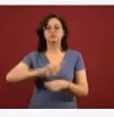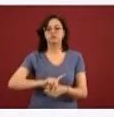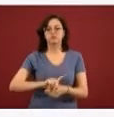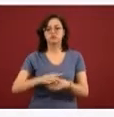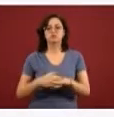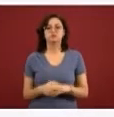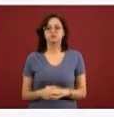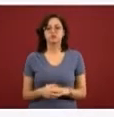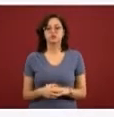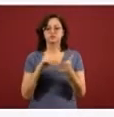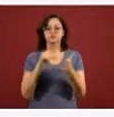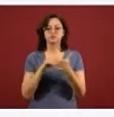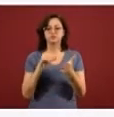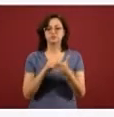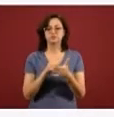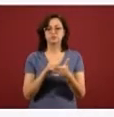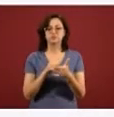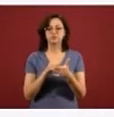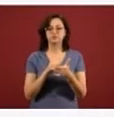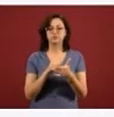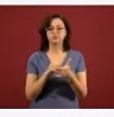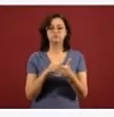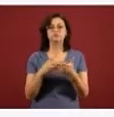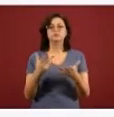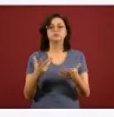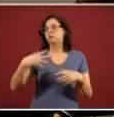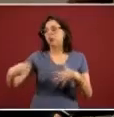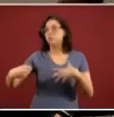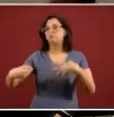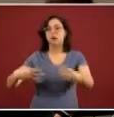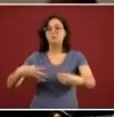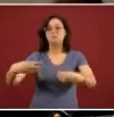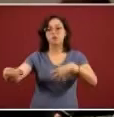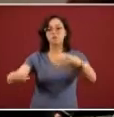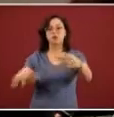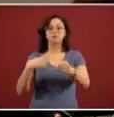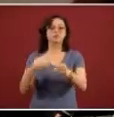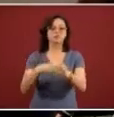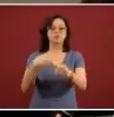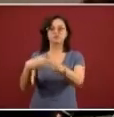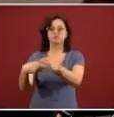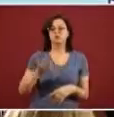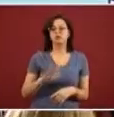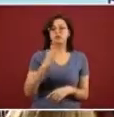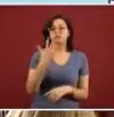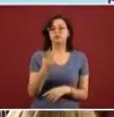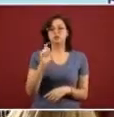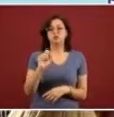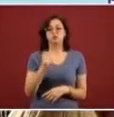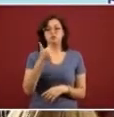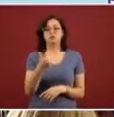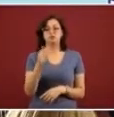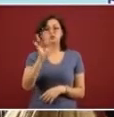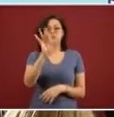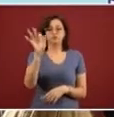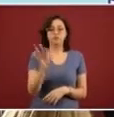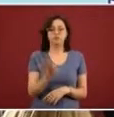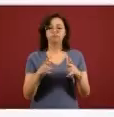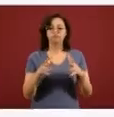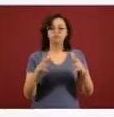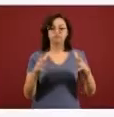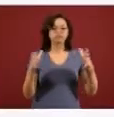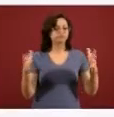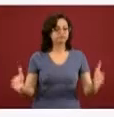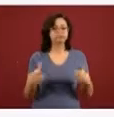Continuamos comentando de que produciendo confirmados la tasa del %, y vemos cómo en el